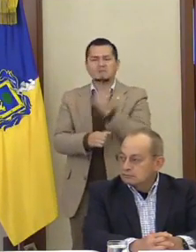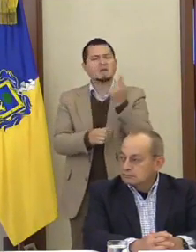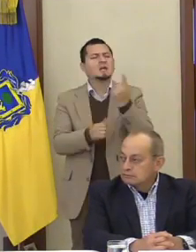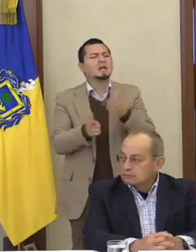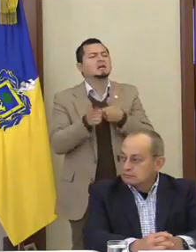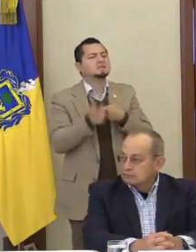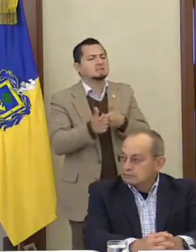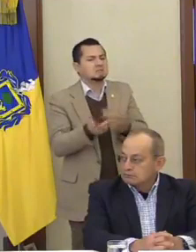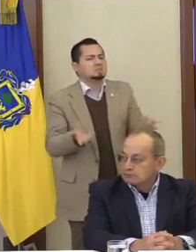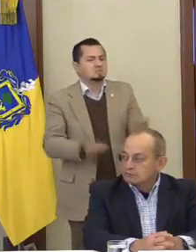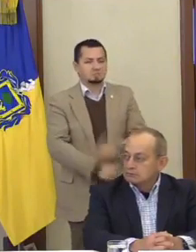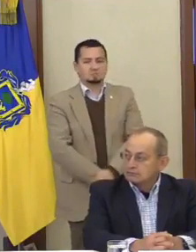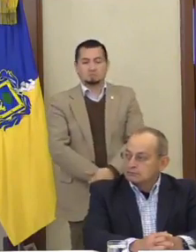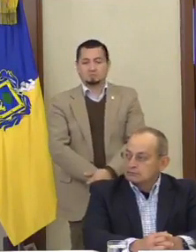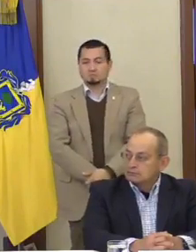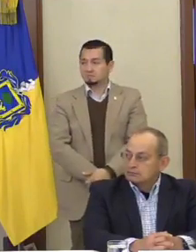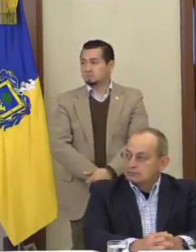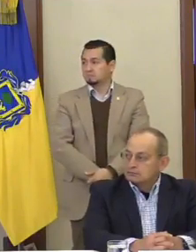sigue?